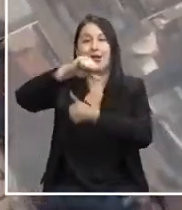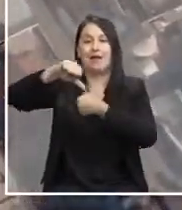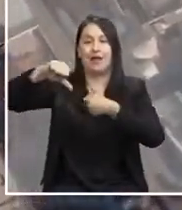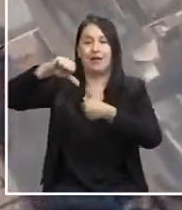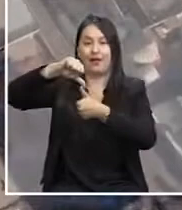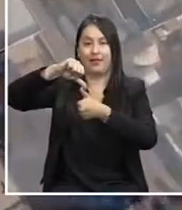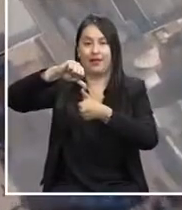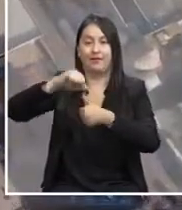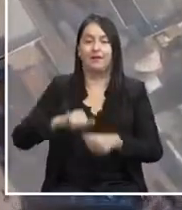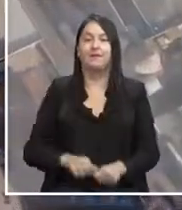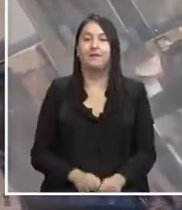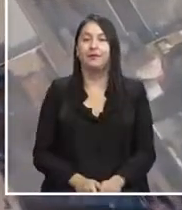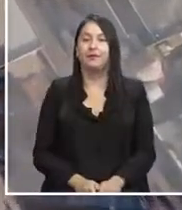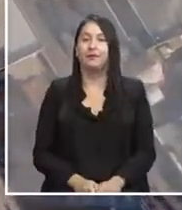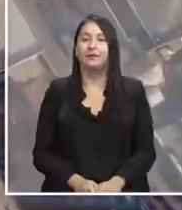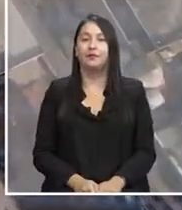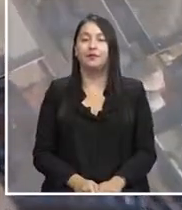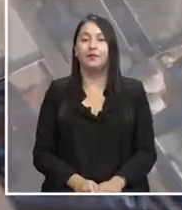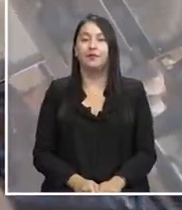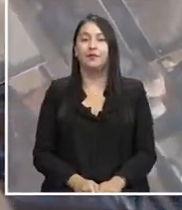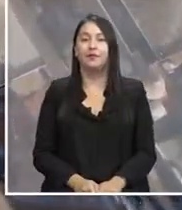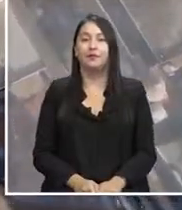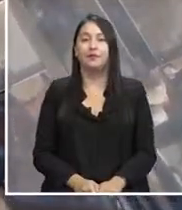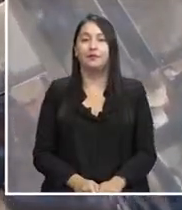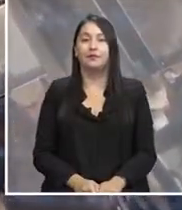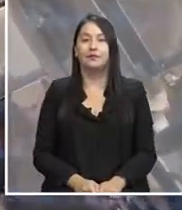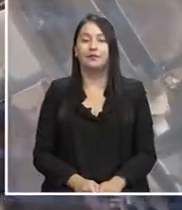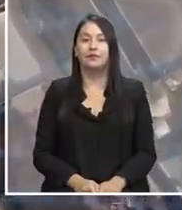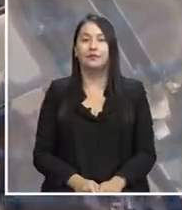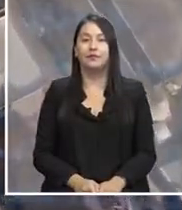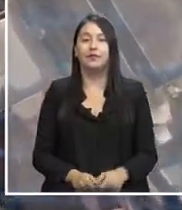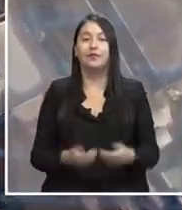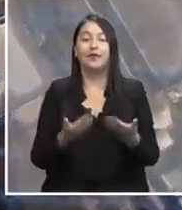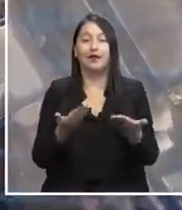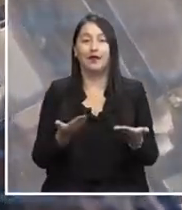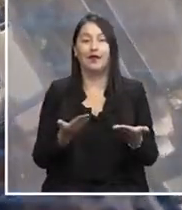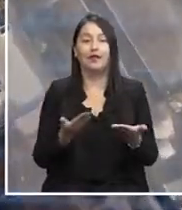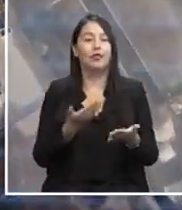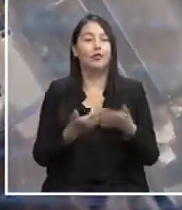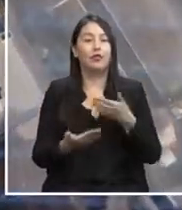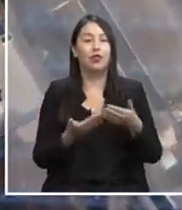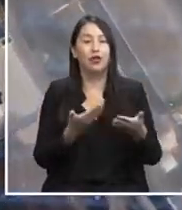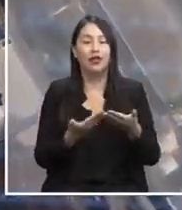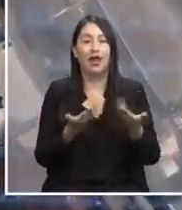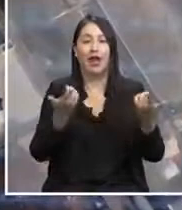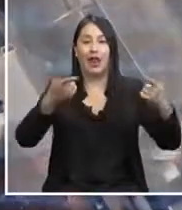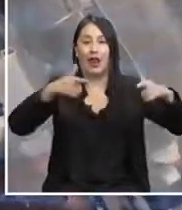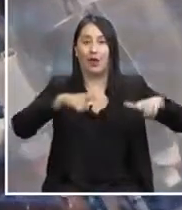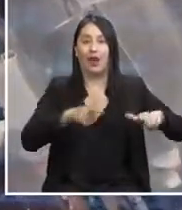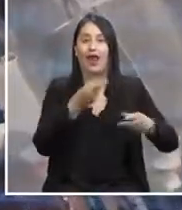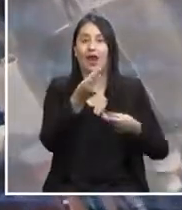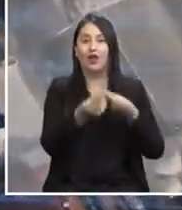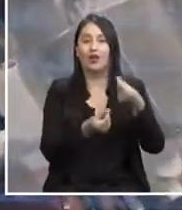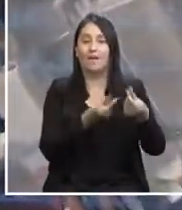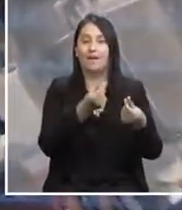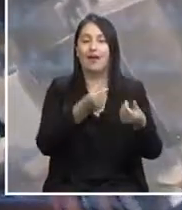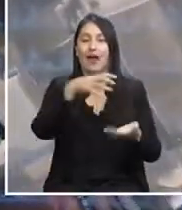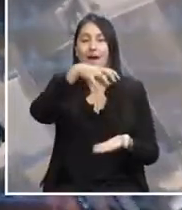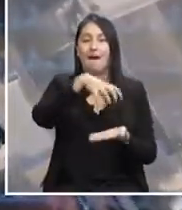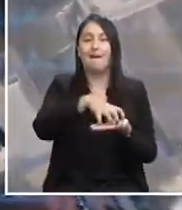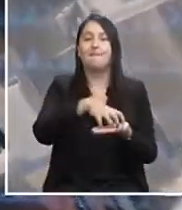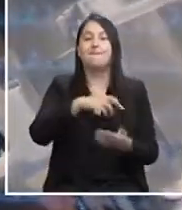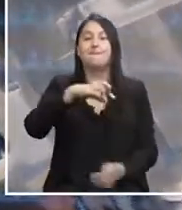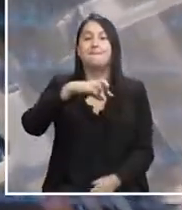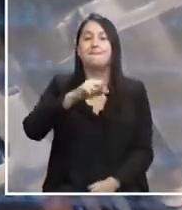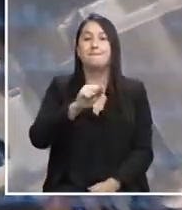Inequality Lab, World Inequality Database, que está situada en la Escuela de Economía de París. Y en ese